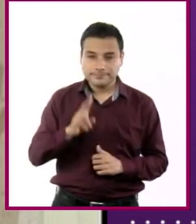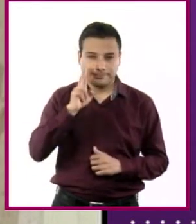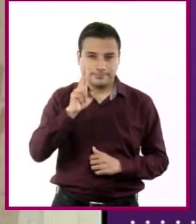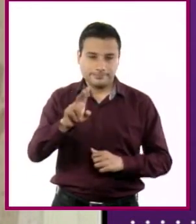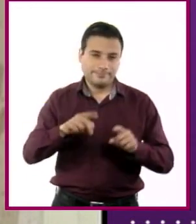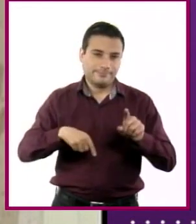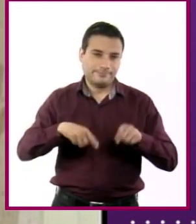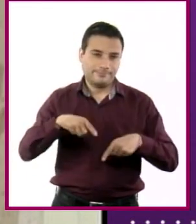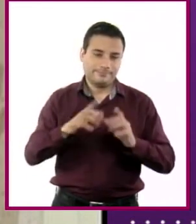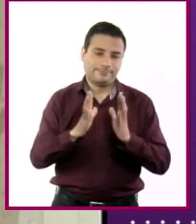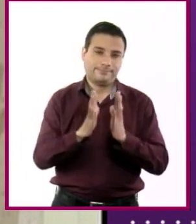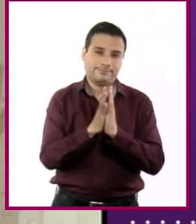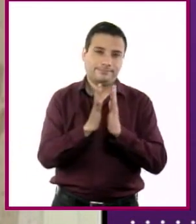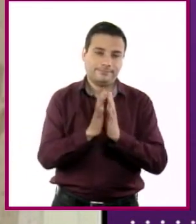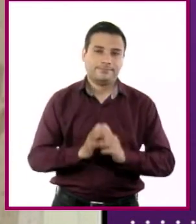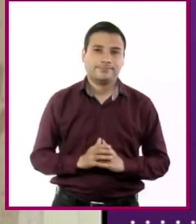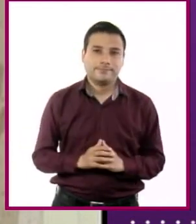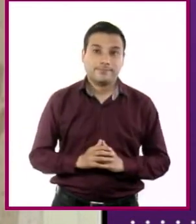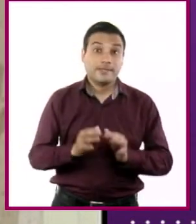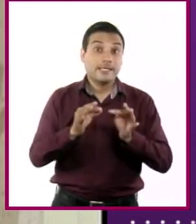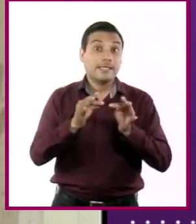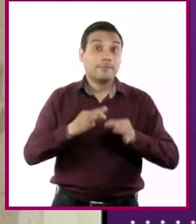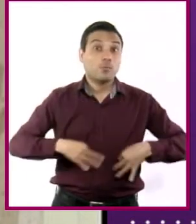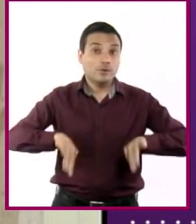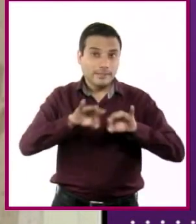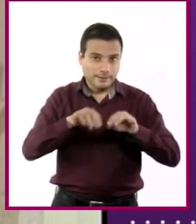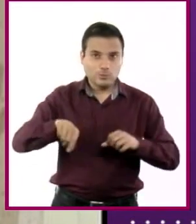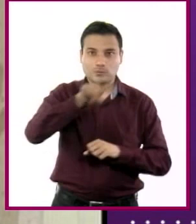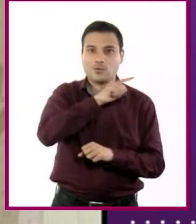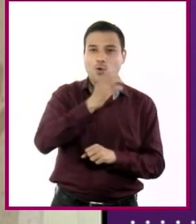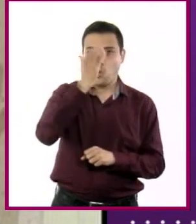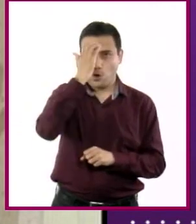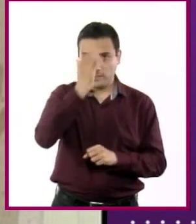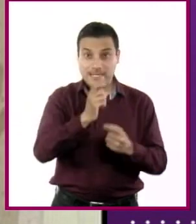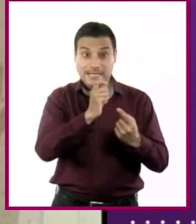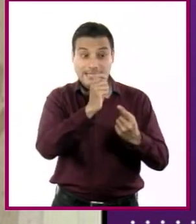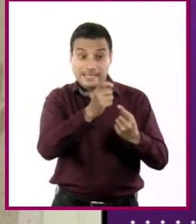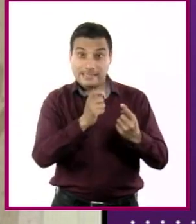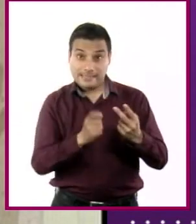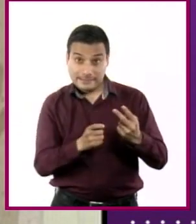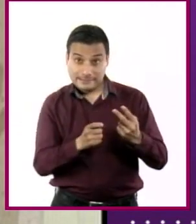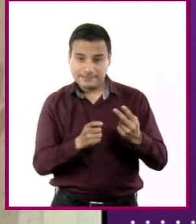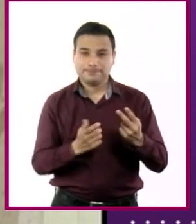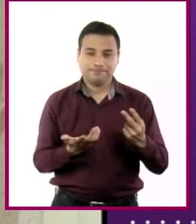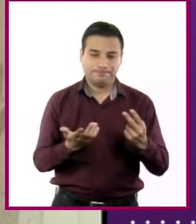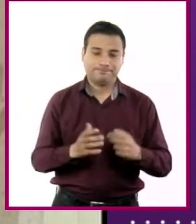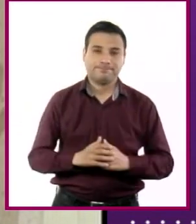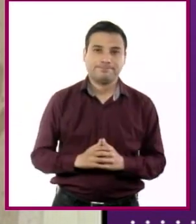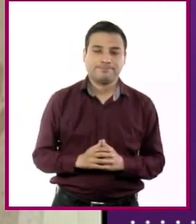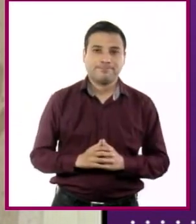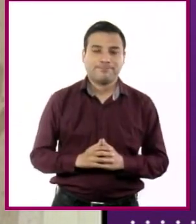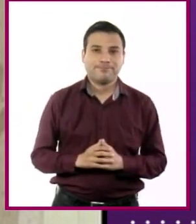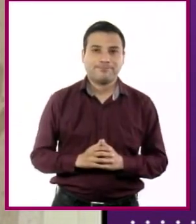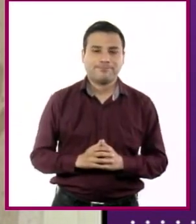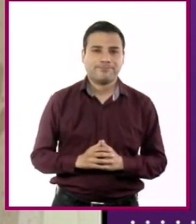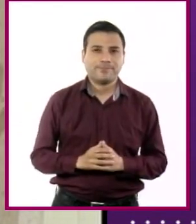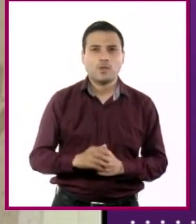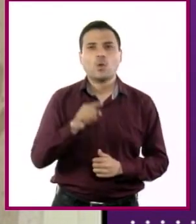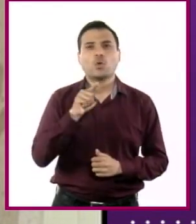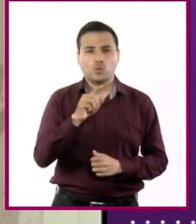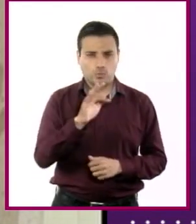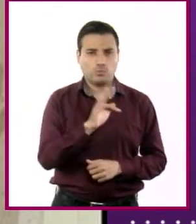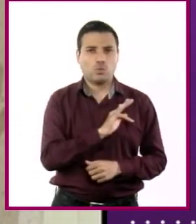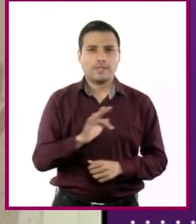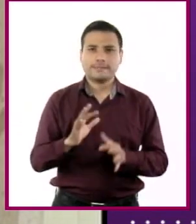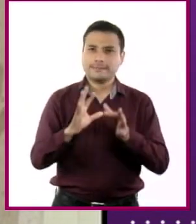game. Es importante que identifiques estas dos formas de hablar en tiempo futuro. Claro, para que puedas expresarte